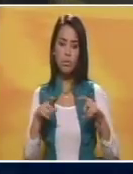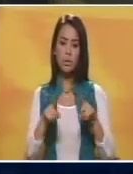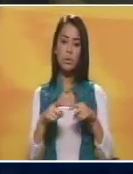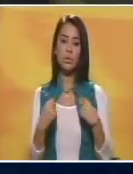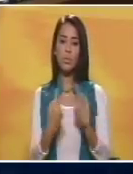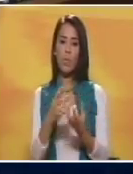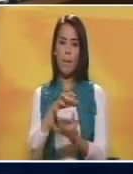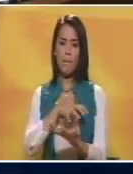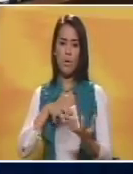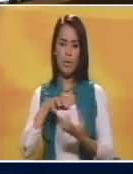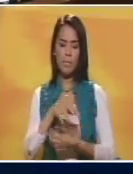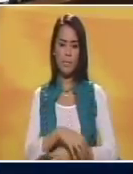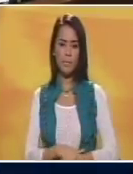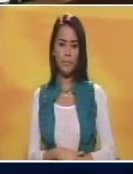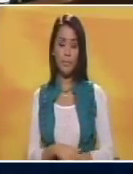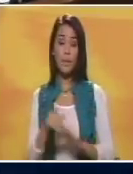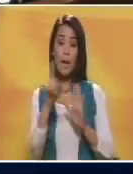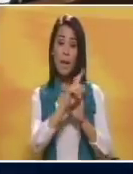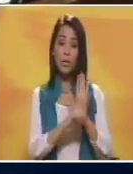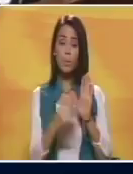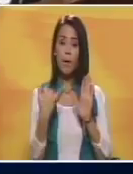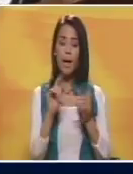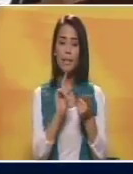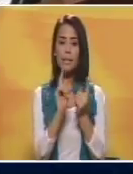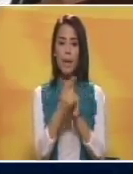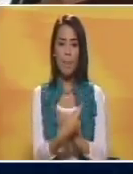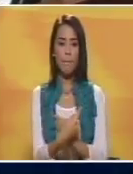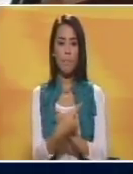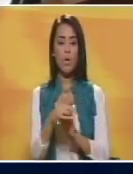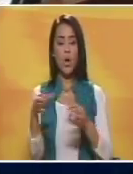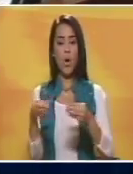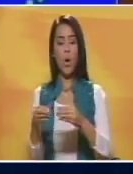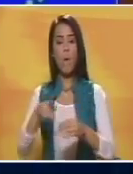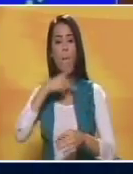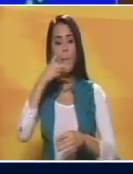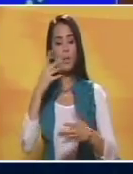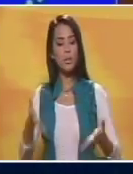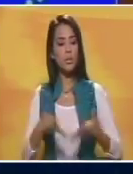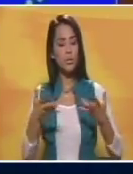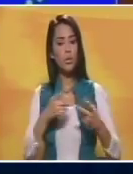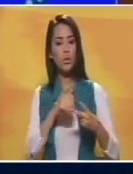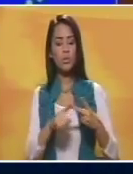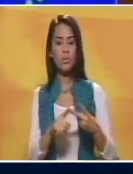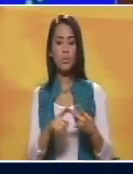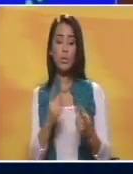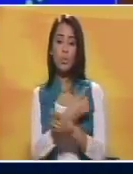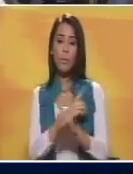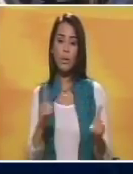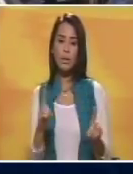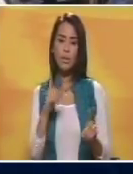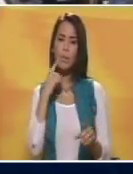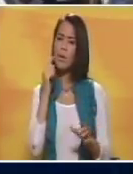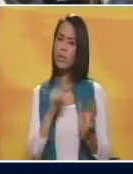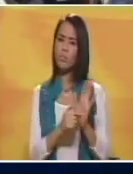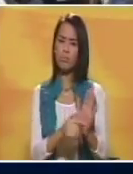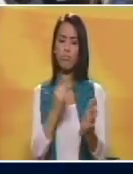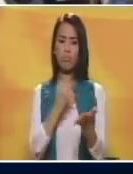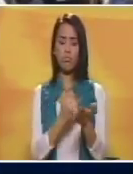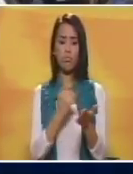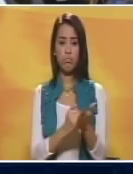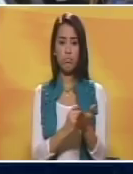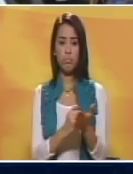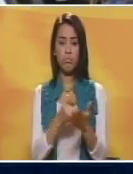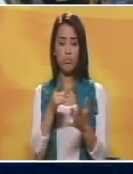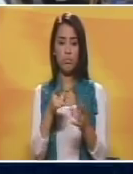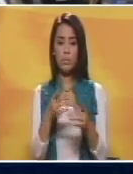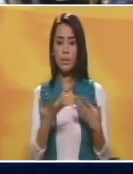el conflicto armado. La norma incluye cambios promovidos por el Partido Uribista Centro Democrático, como el no poder decretar pruebas ni pronunciarse de